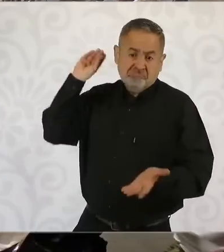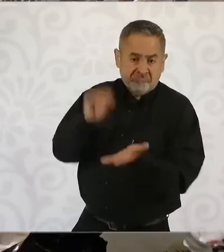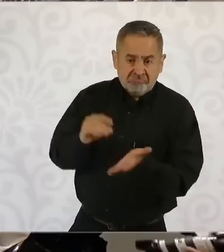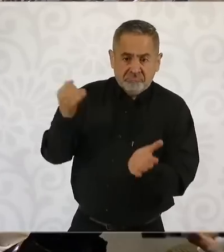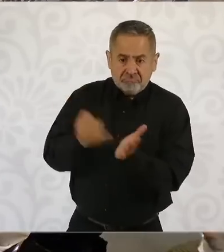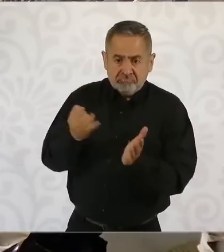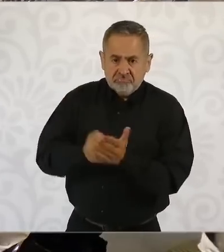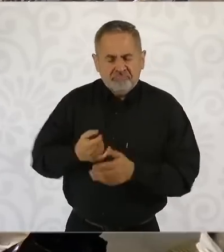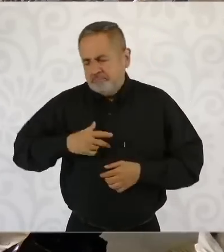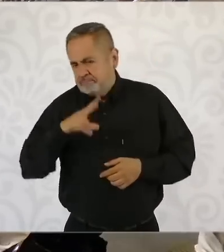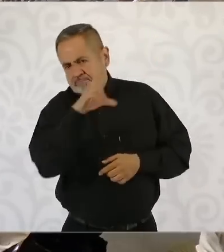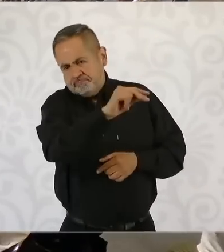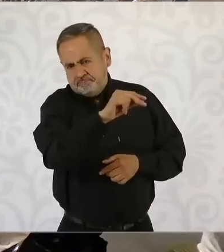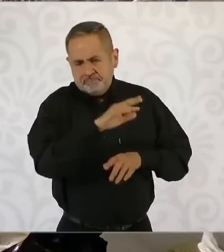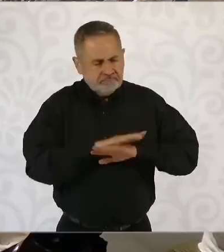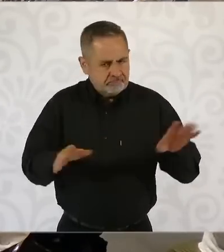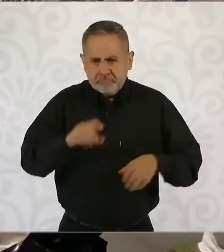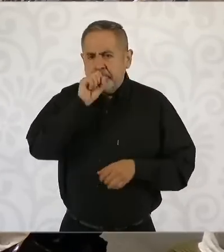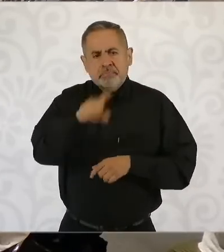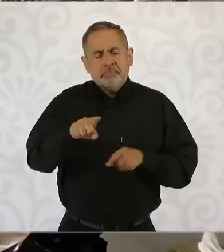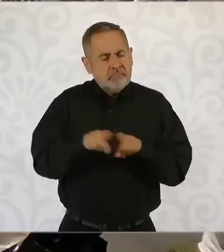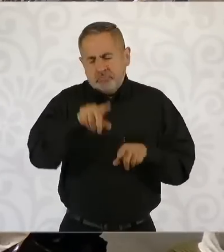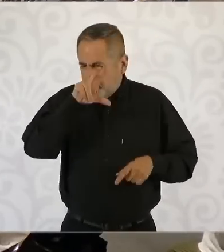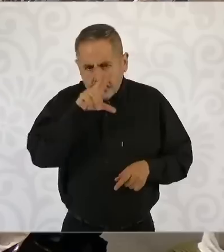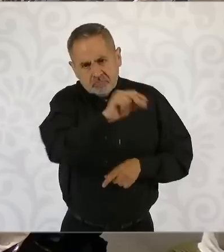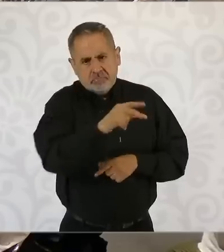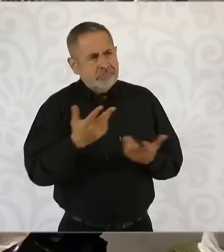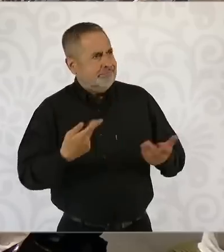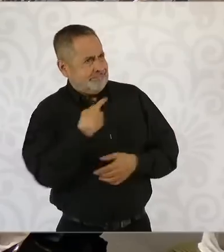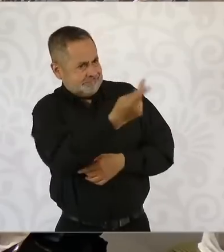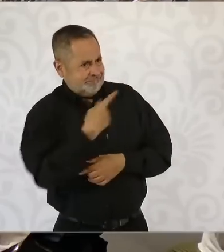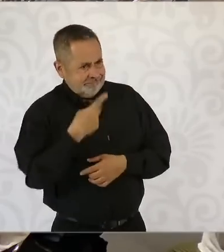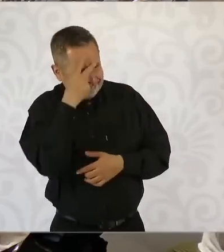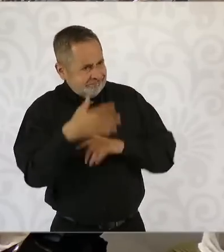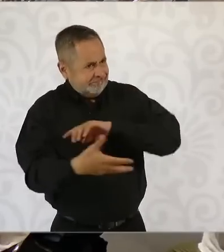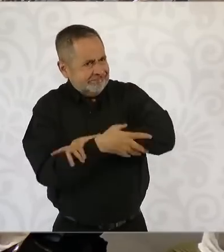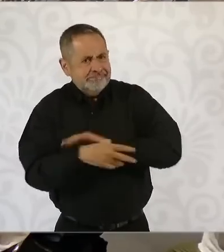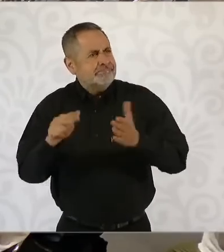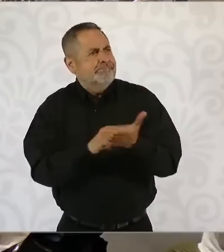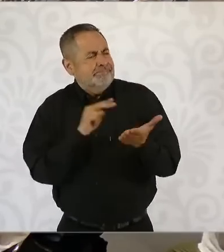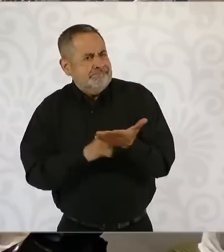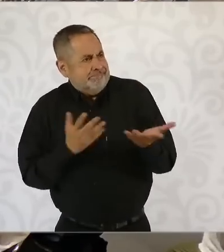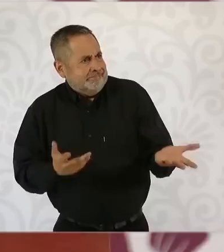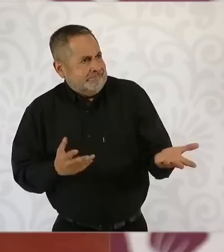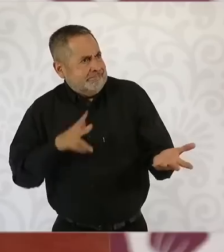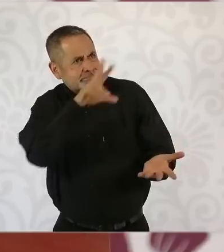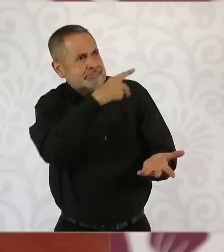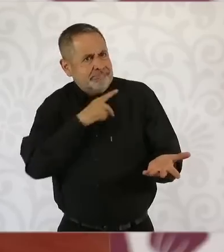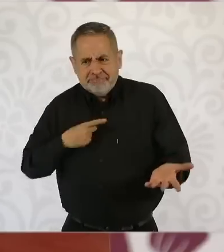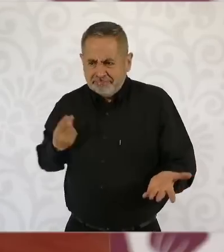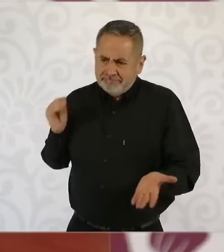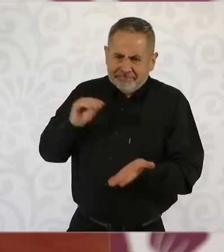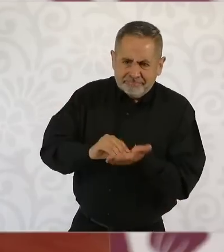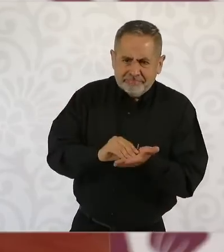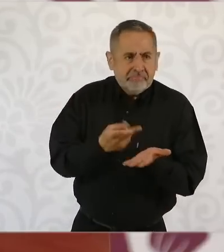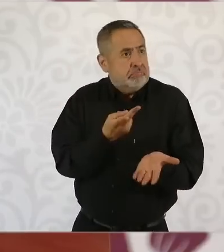aranceles, y en particular con México, pues porque además hay un convenio que establece que no debe cobrarse 2